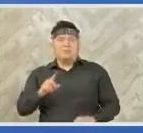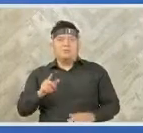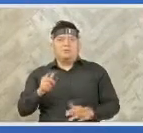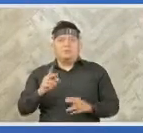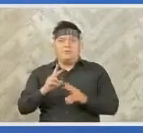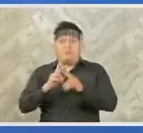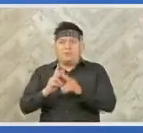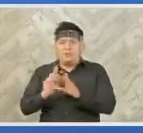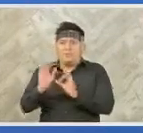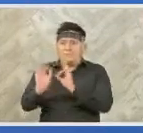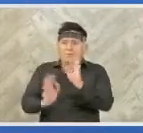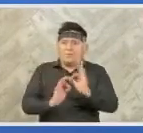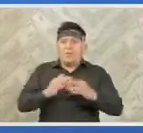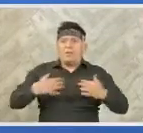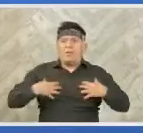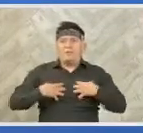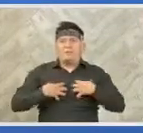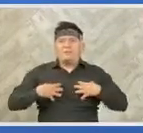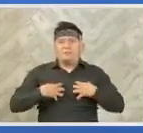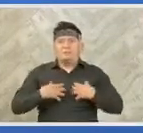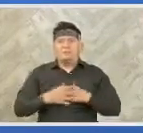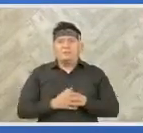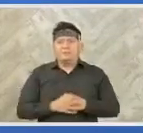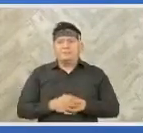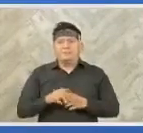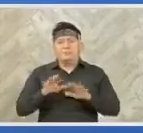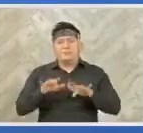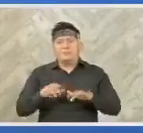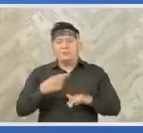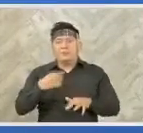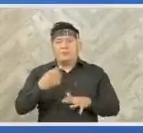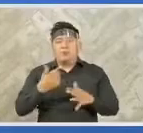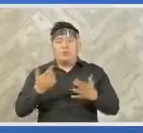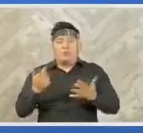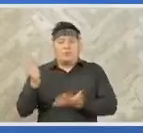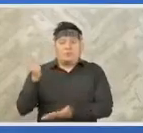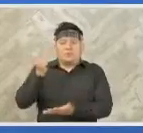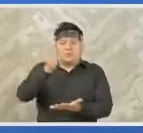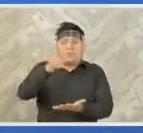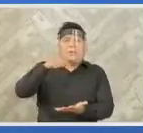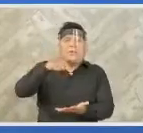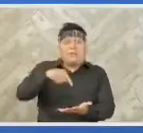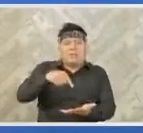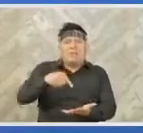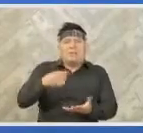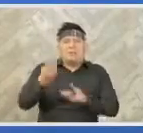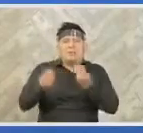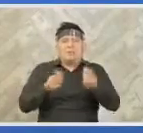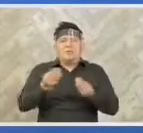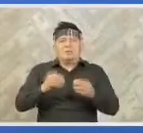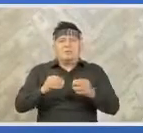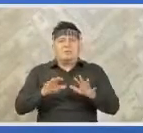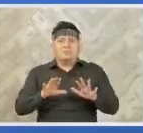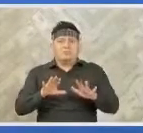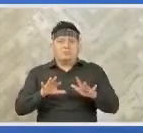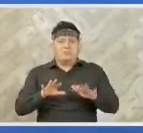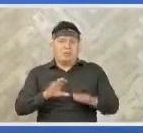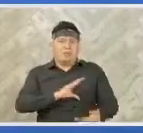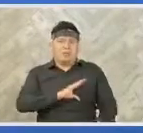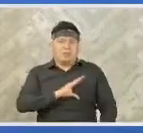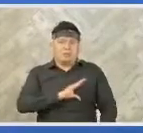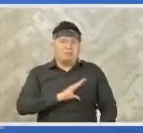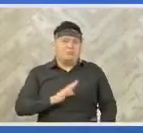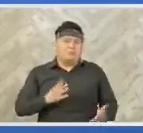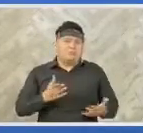animal. Quisiera preguntarle, secretario, puntualmente, ¿cuál fue la inversión dispuesta? ¿Qué hizo la administración? ¿Cómo se protegieron estos